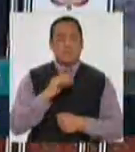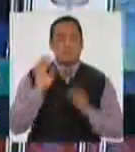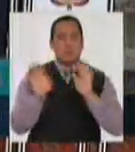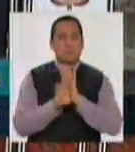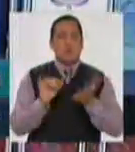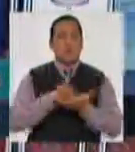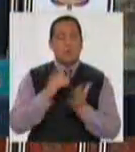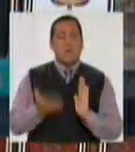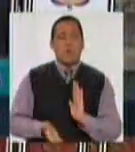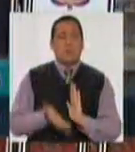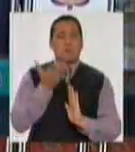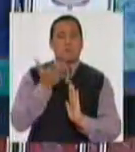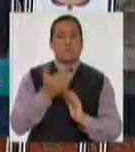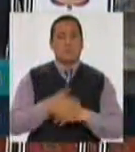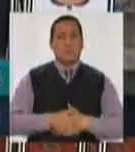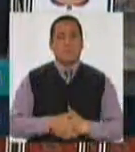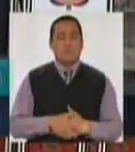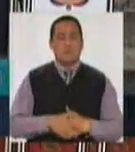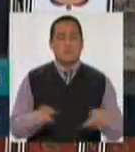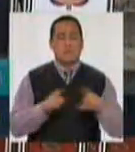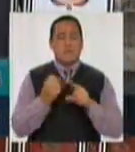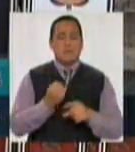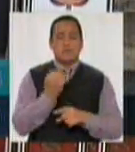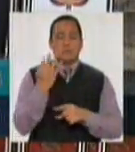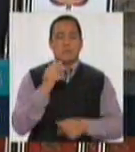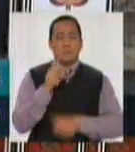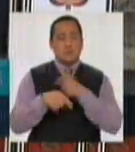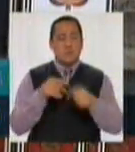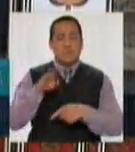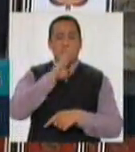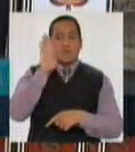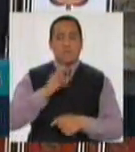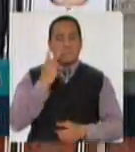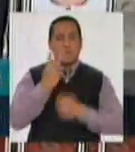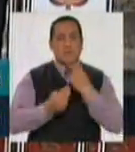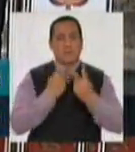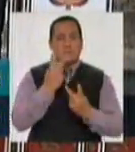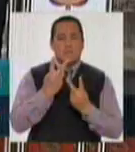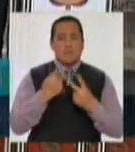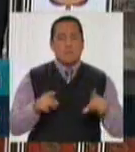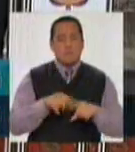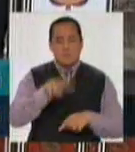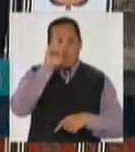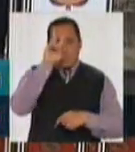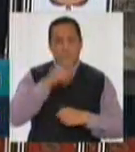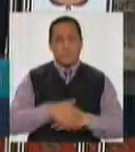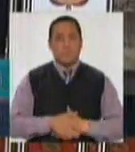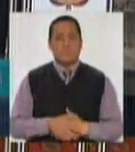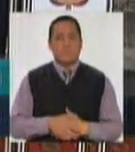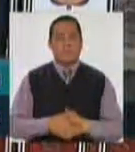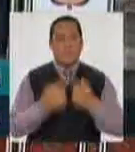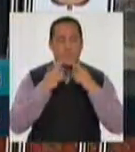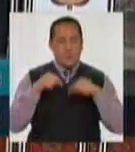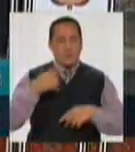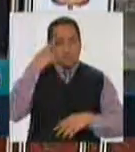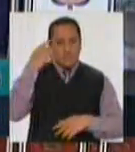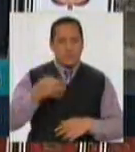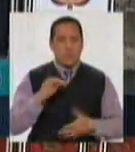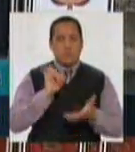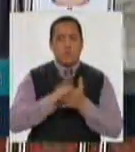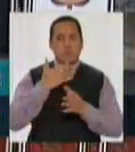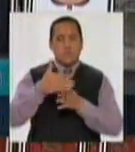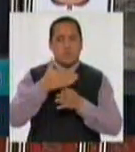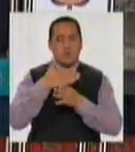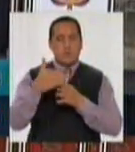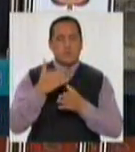lo que aumentó en el número de brasileños que visité Perú. Y estoy segura que nuestra